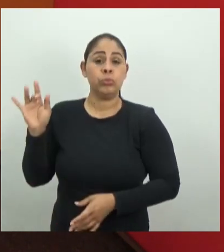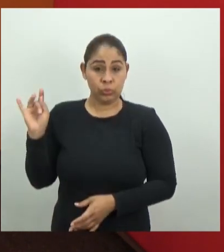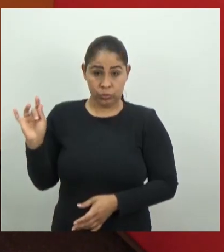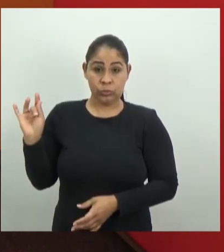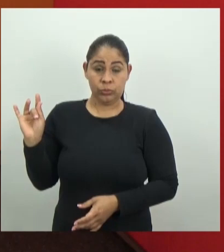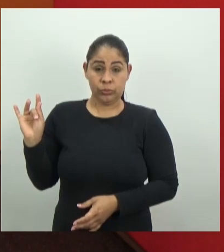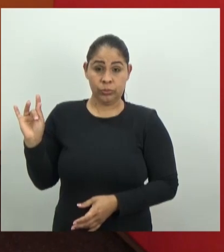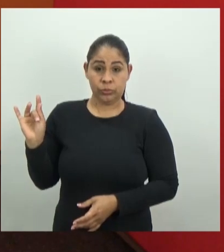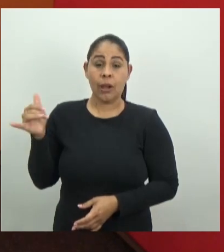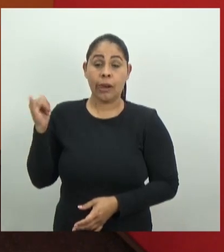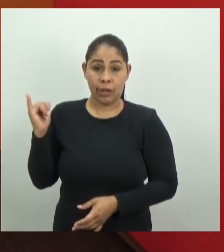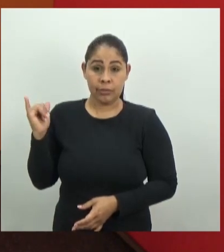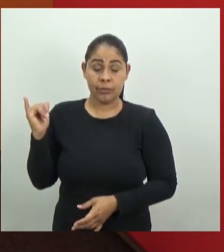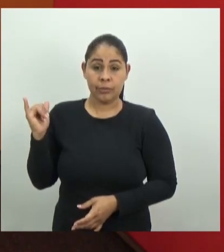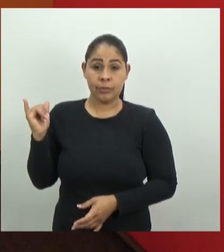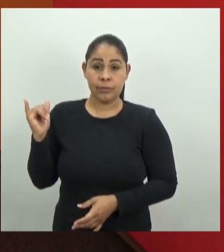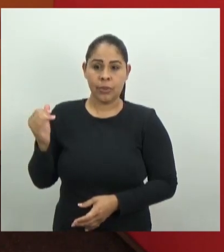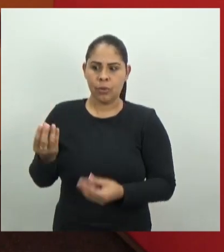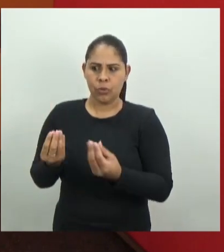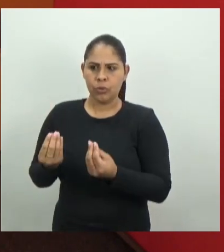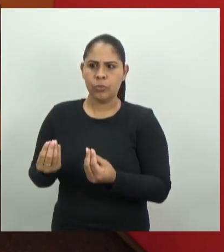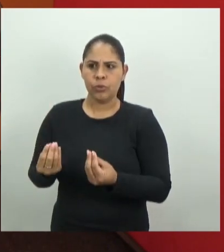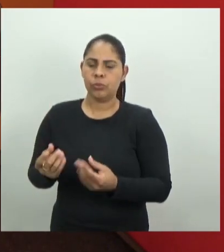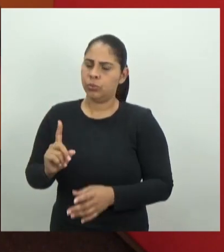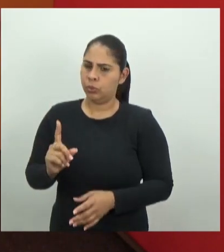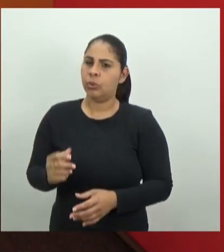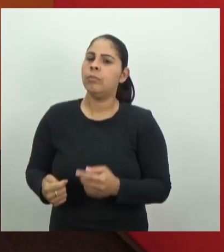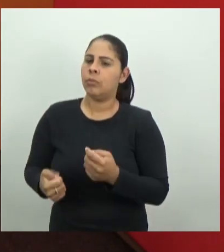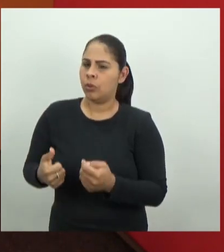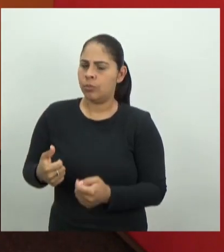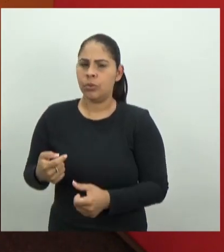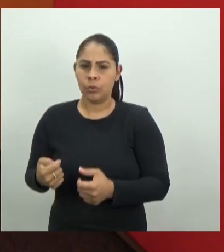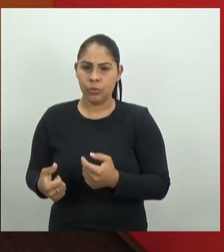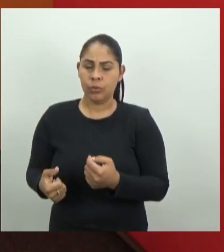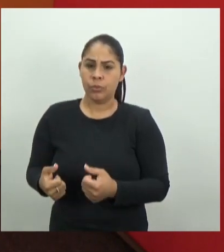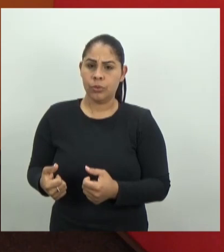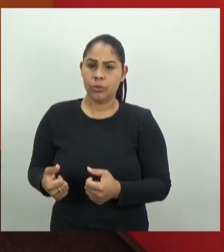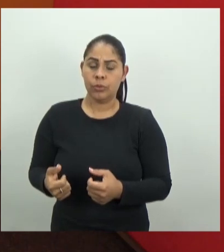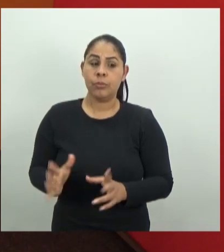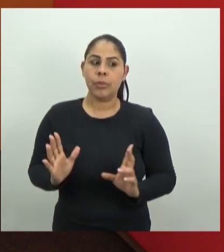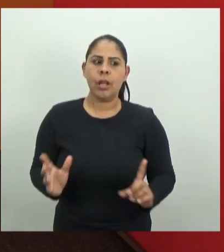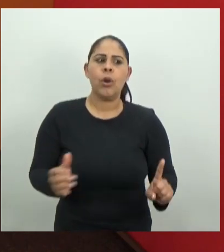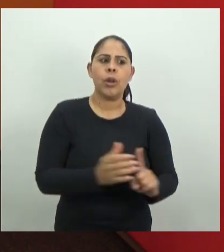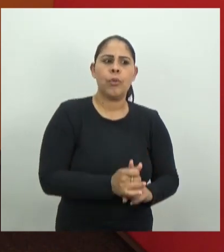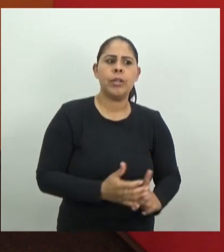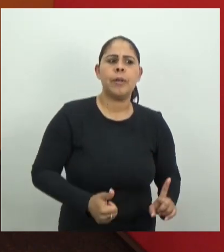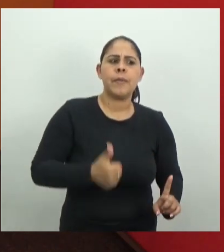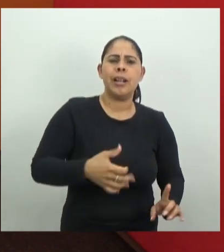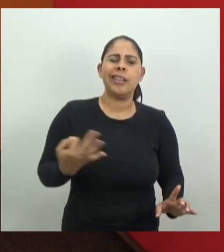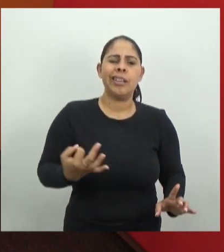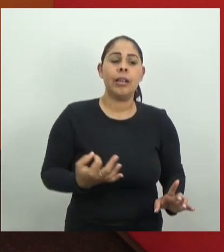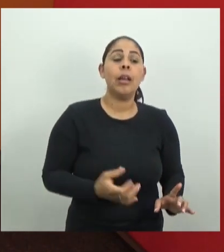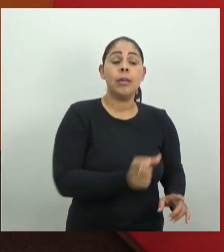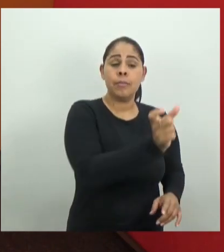pero existen. Pero lo que más se encuentra son personas endemoniadas.